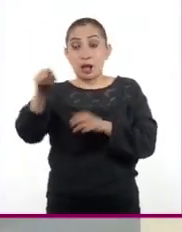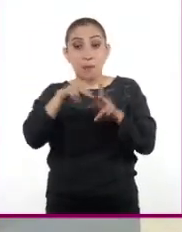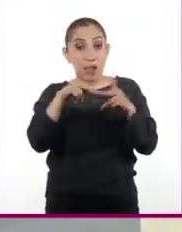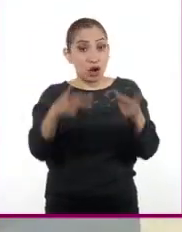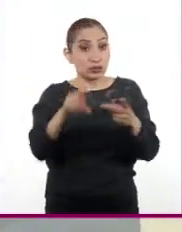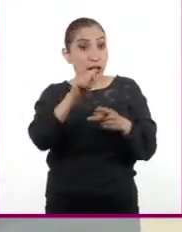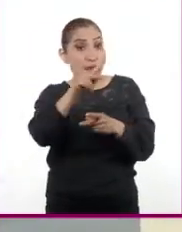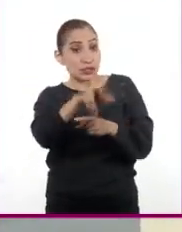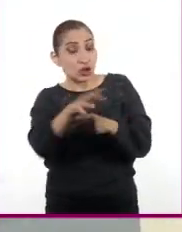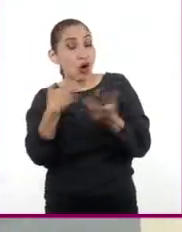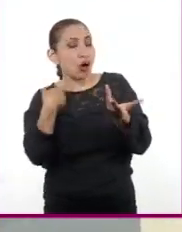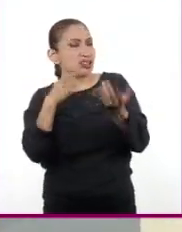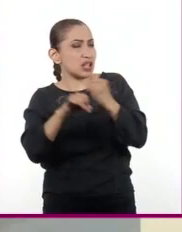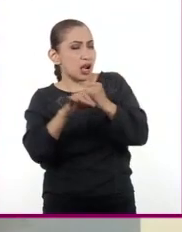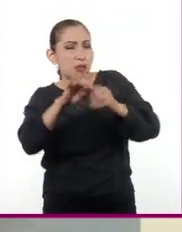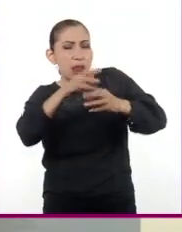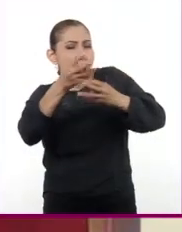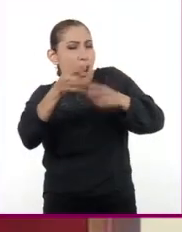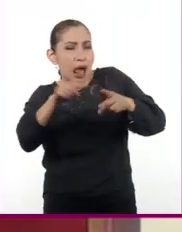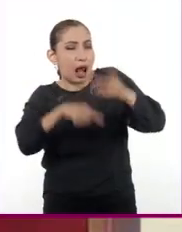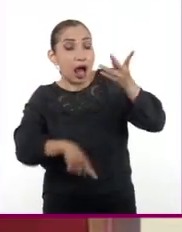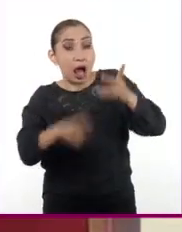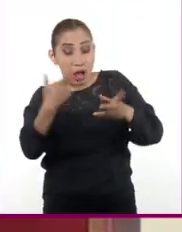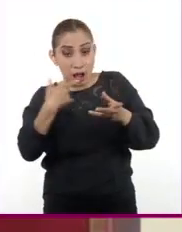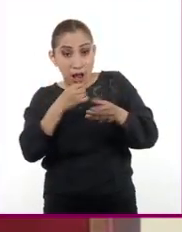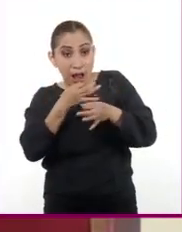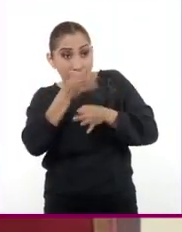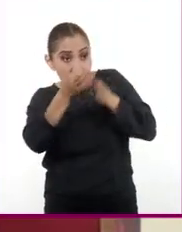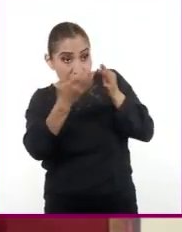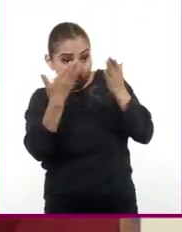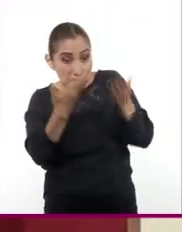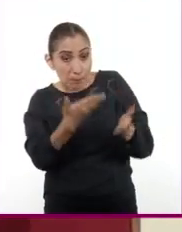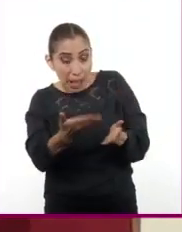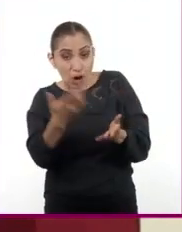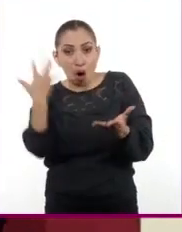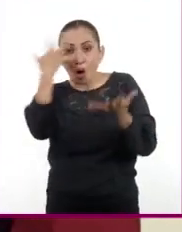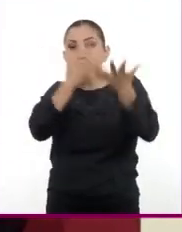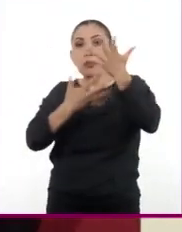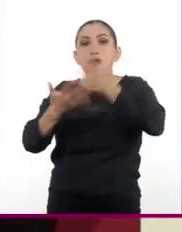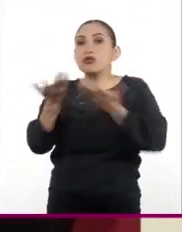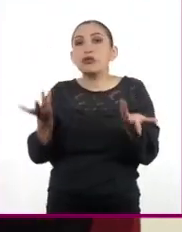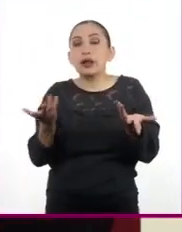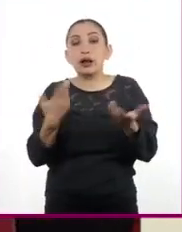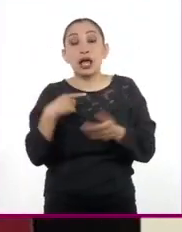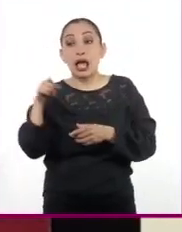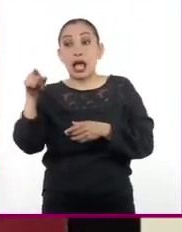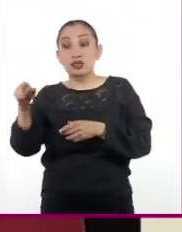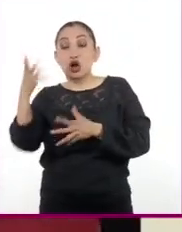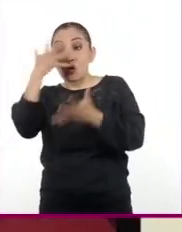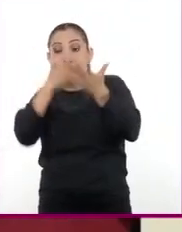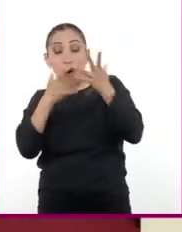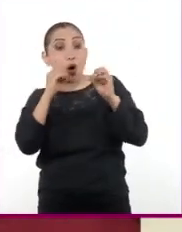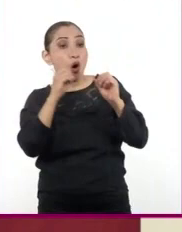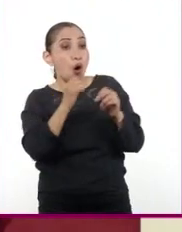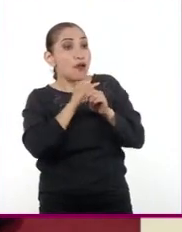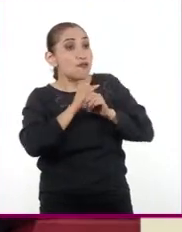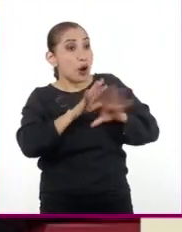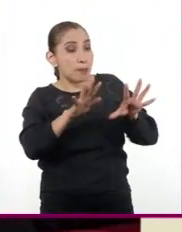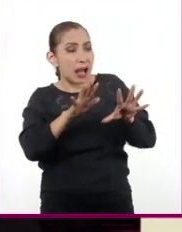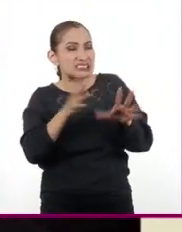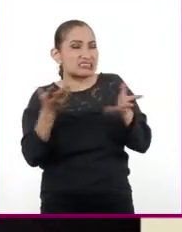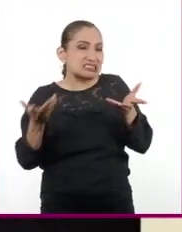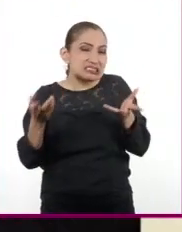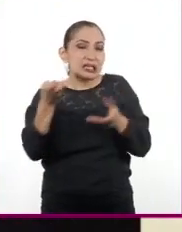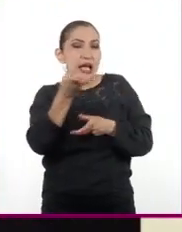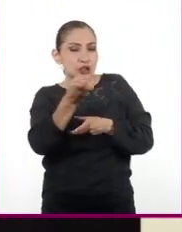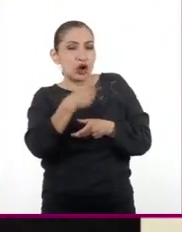informan o deforman? Bueno, si los medios informan o desinforman, o si forman o deforman, es